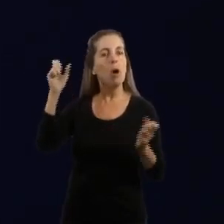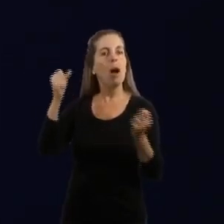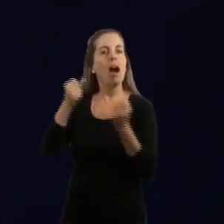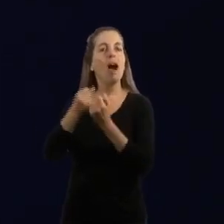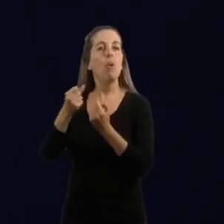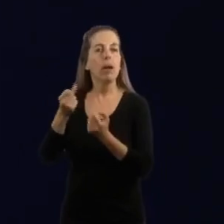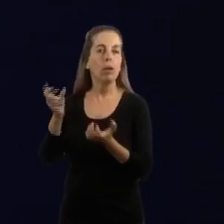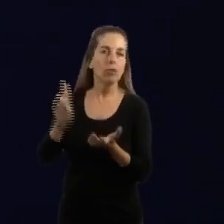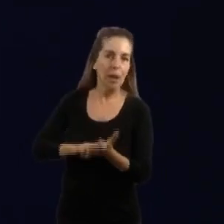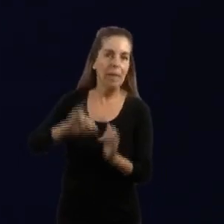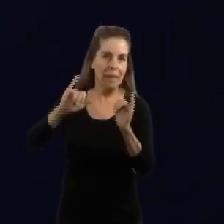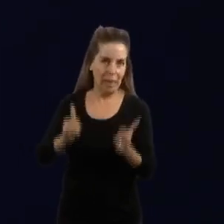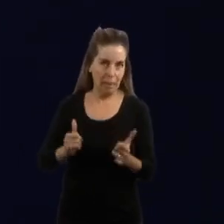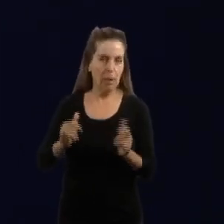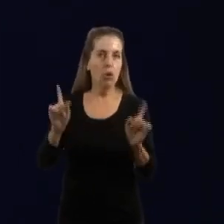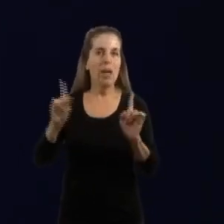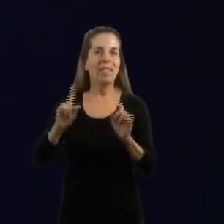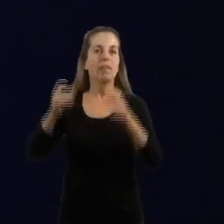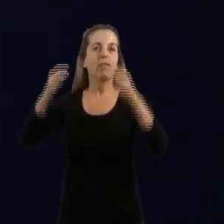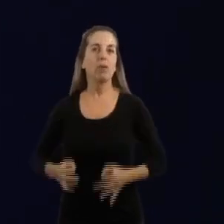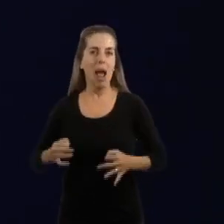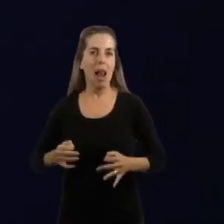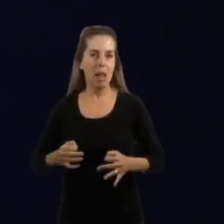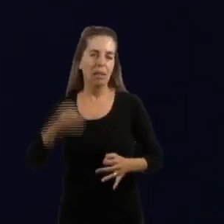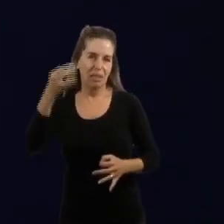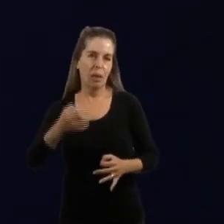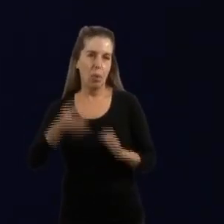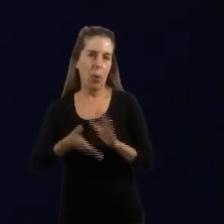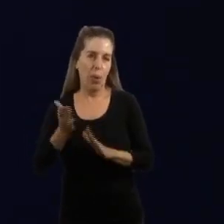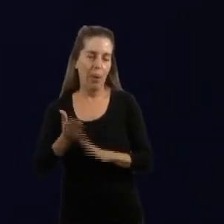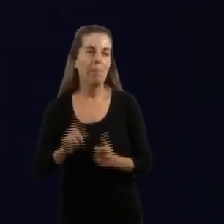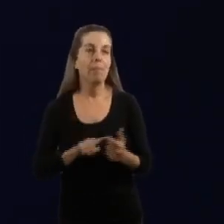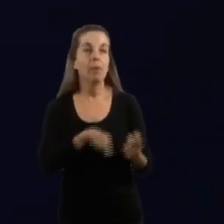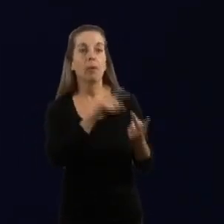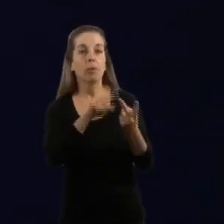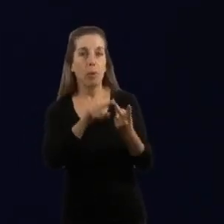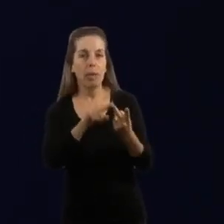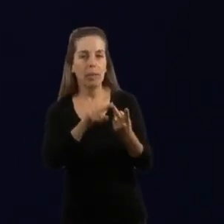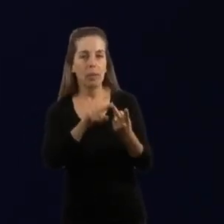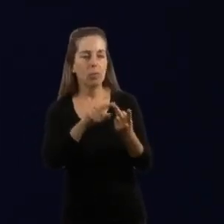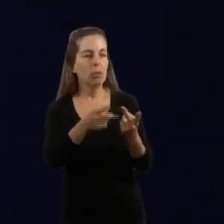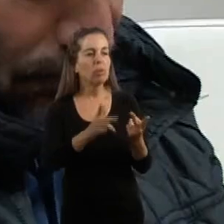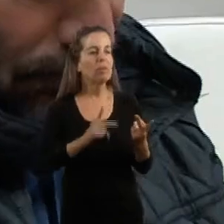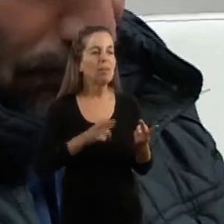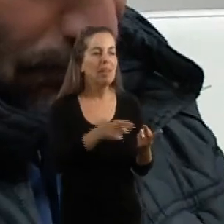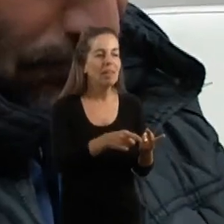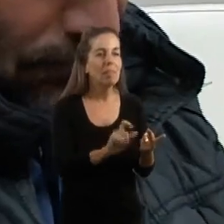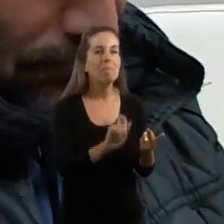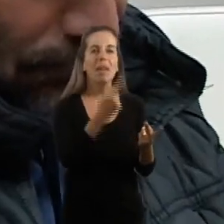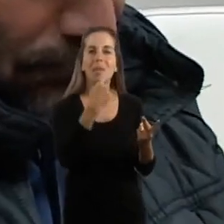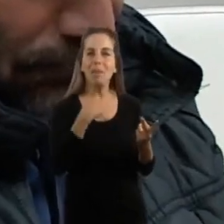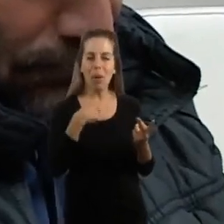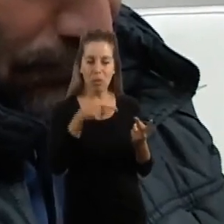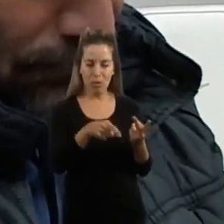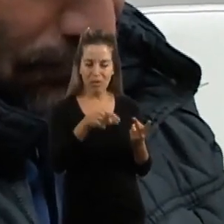ningún formalismo, pero bueno, seguramente lo haya. Con respecto a... ¿Para qué me habías dicho? La primera consulta